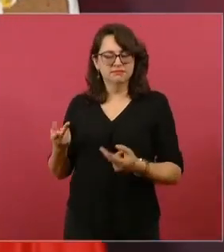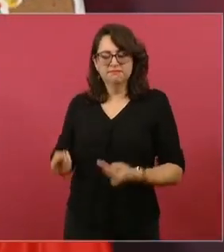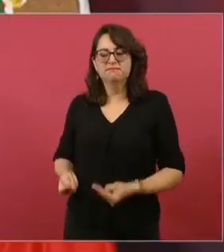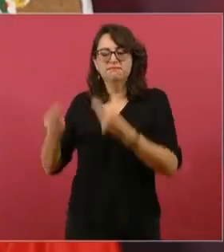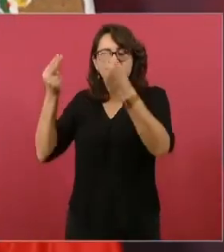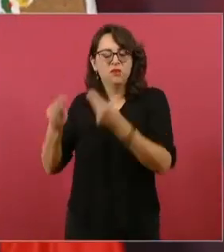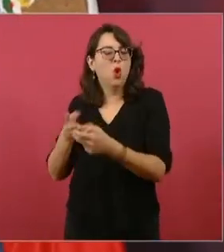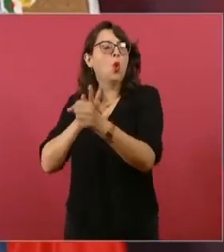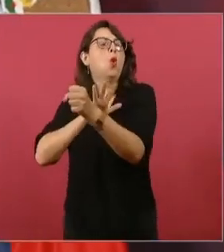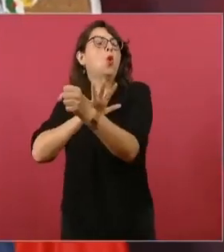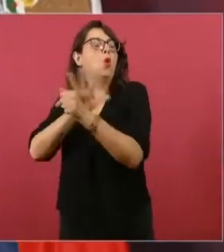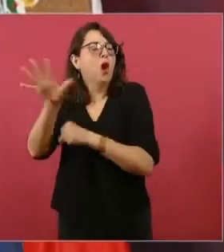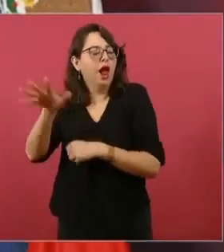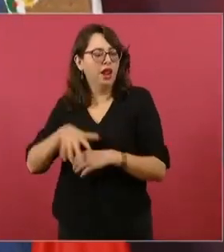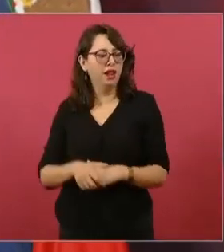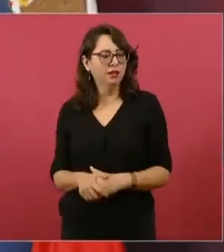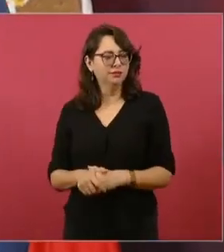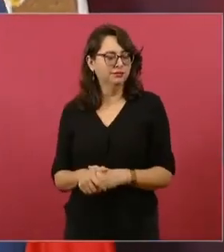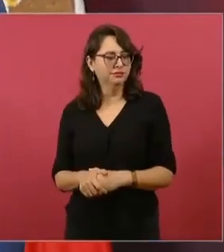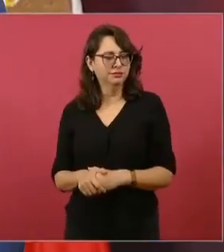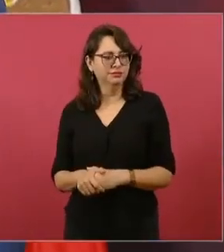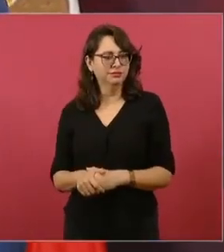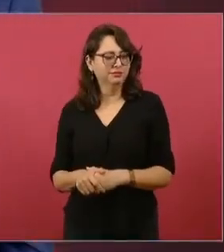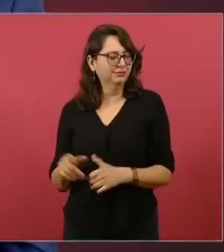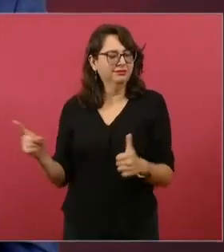y a los funcionarios